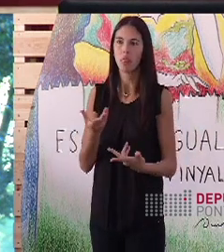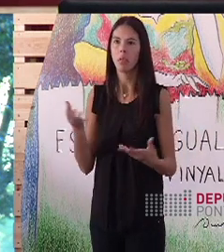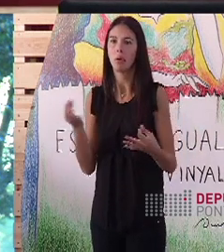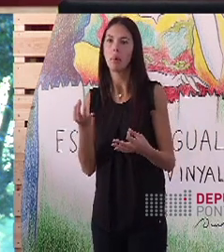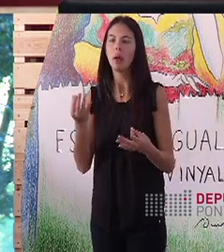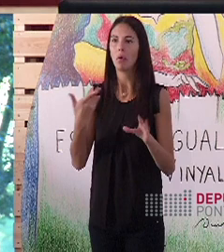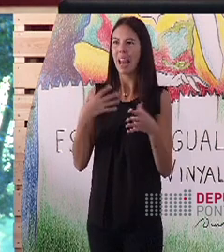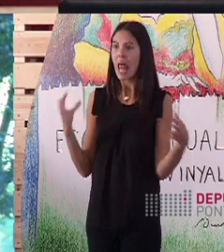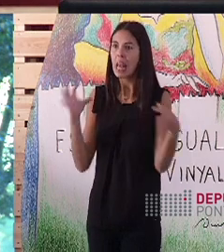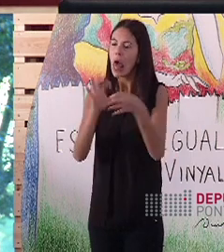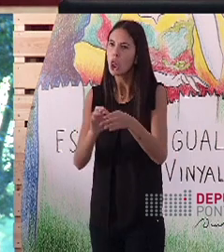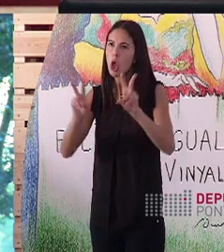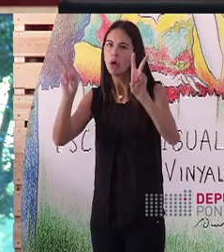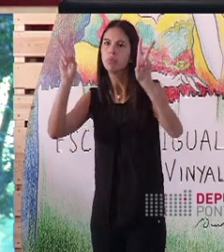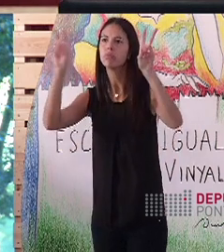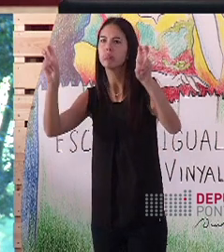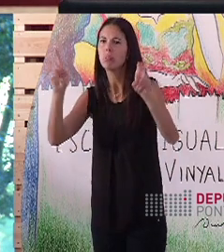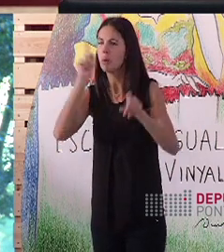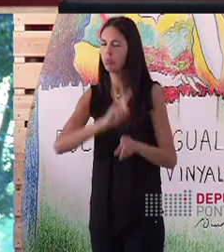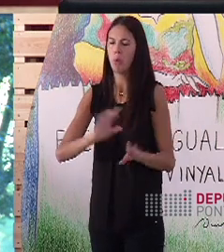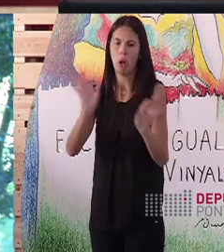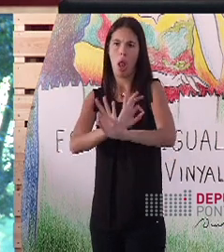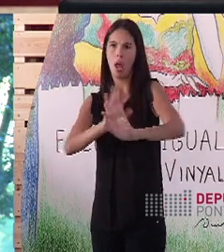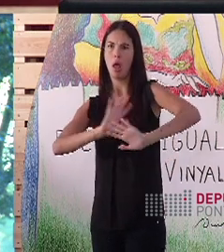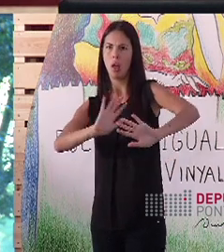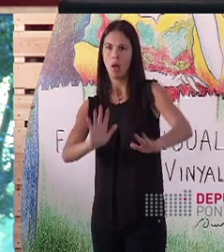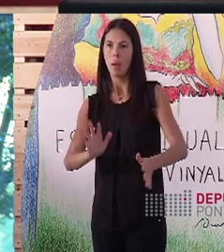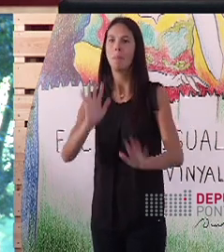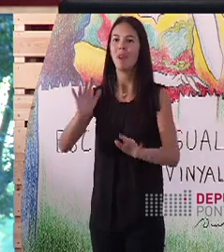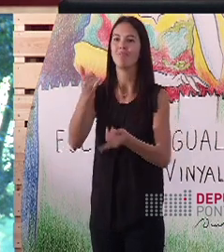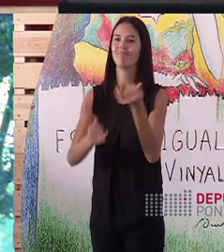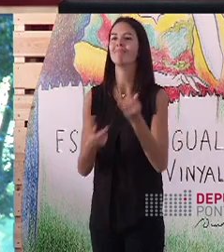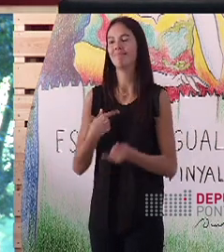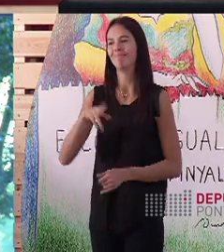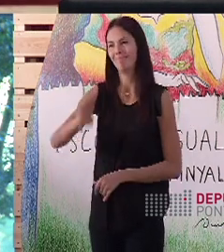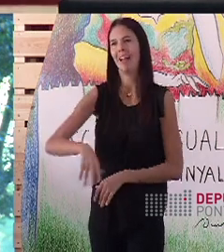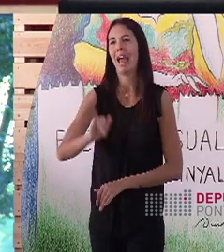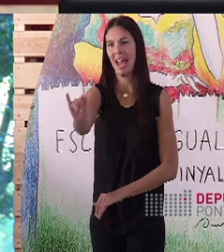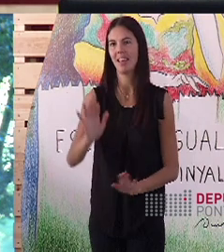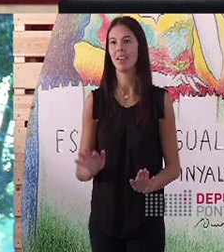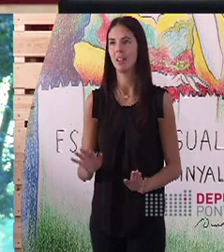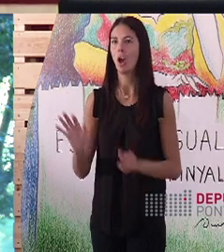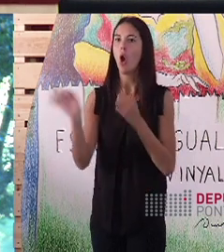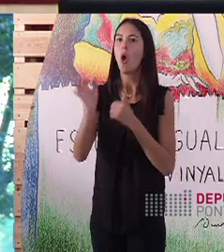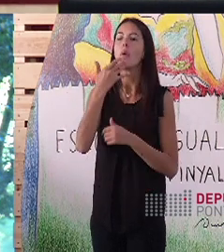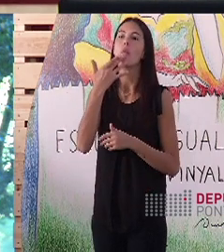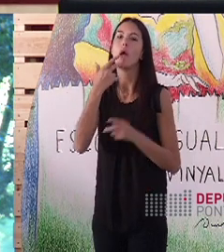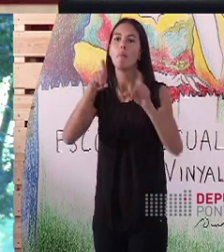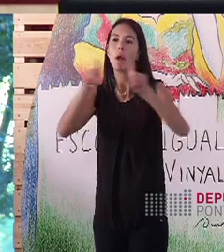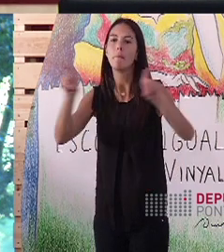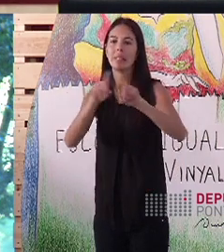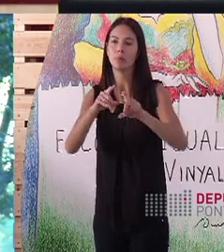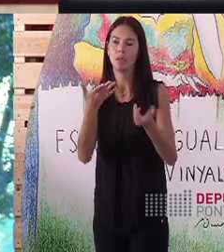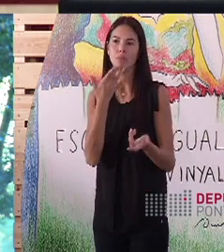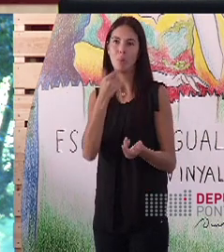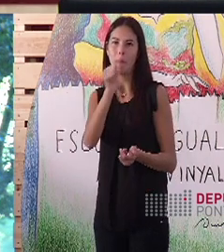algún tipo de complicidad con la prostitución. Y, sin embargo, lo tienen. O las empresas que distribuyen bebidas